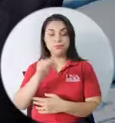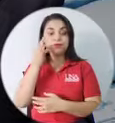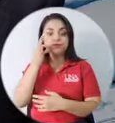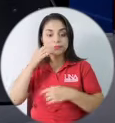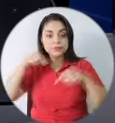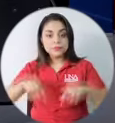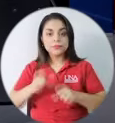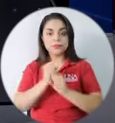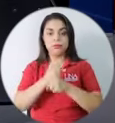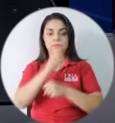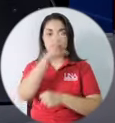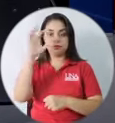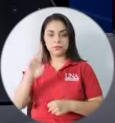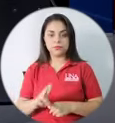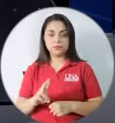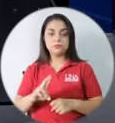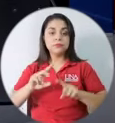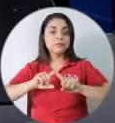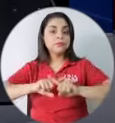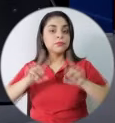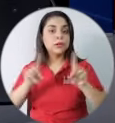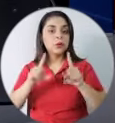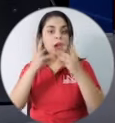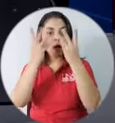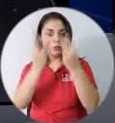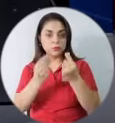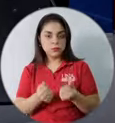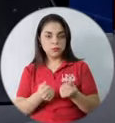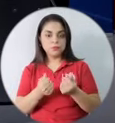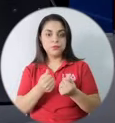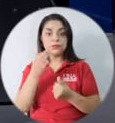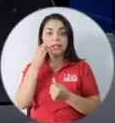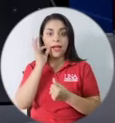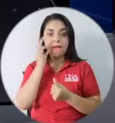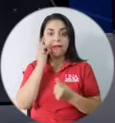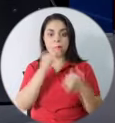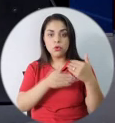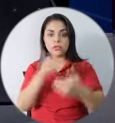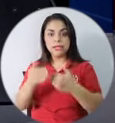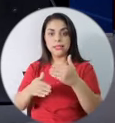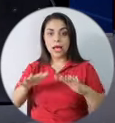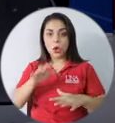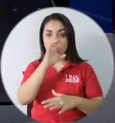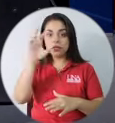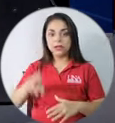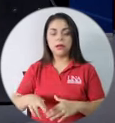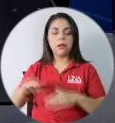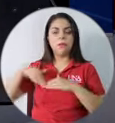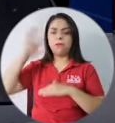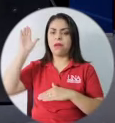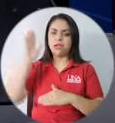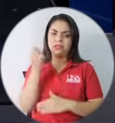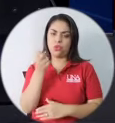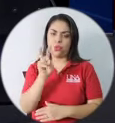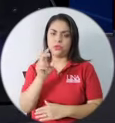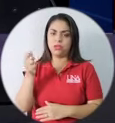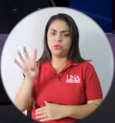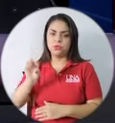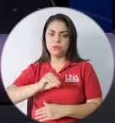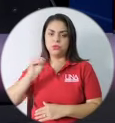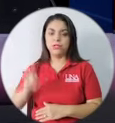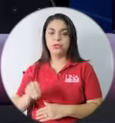Rica. Pero la cantidad que se procesa en Costa Rica es más de ese 12 a 14%. O